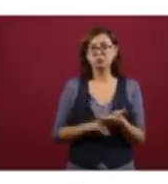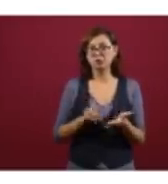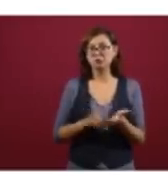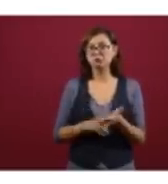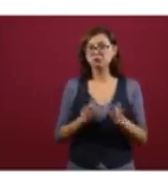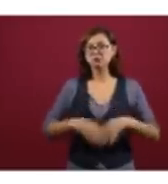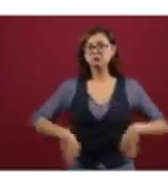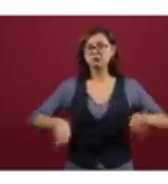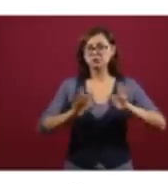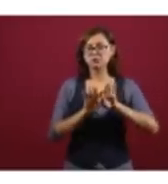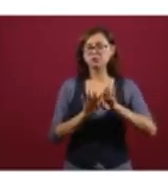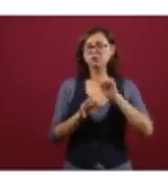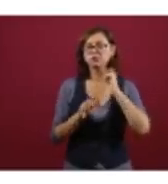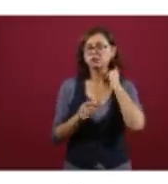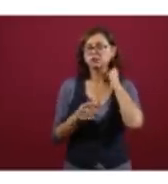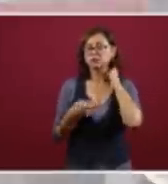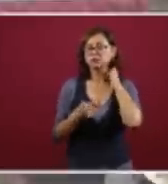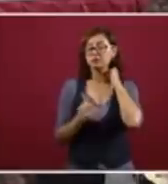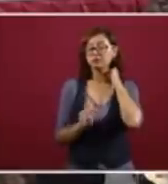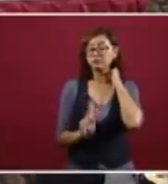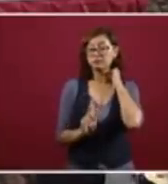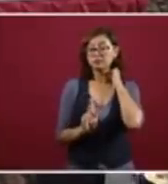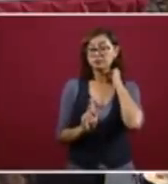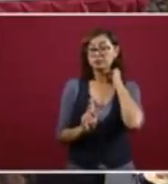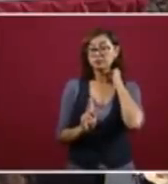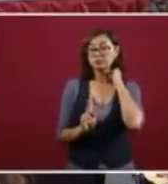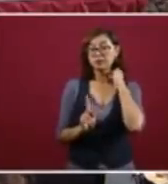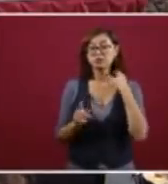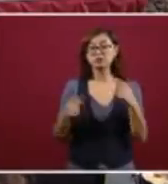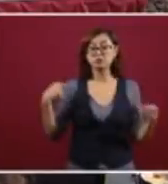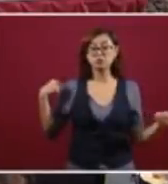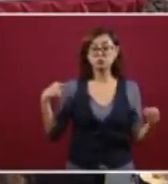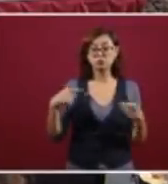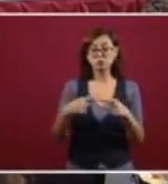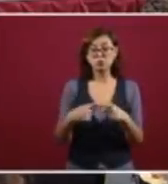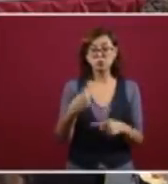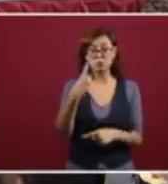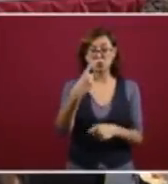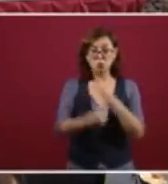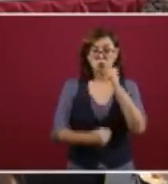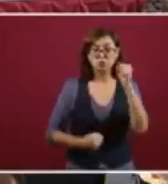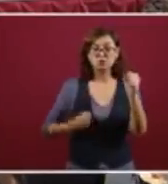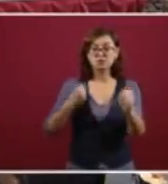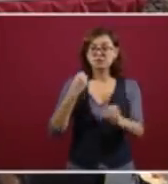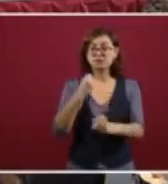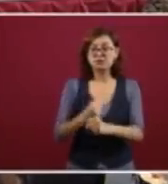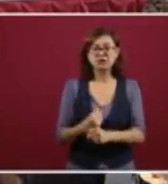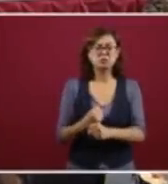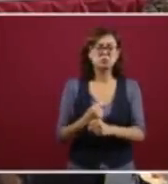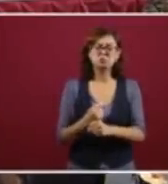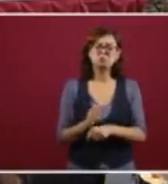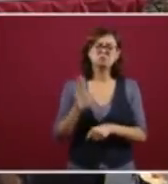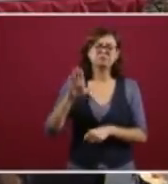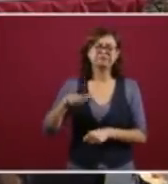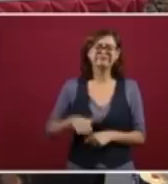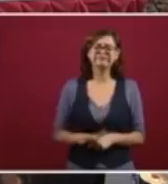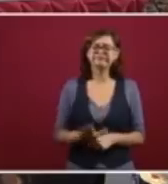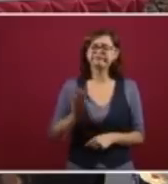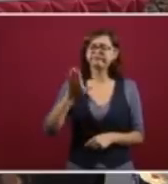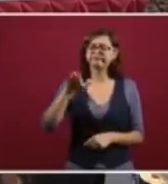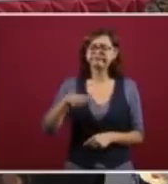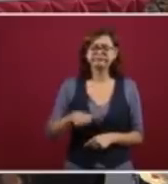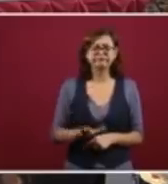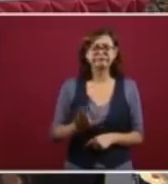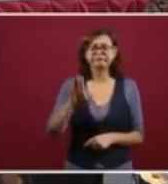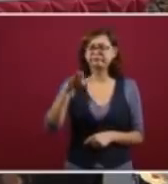importante, pero si lo vemos en lo que ha pasado a lo largo del año, en realidad no es muy distinto de la volatilidad que ha tenido el